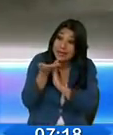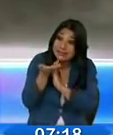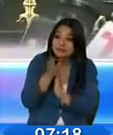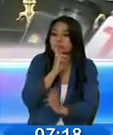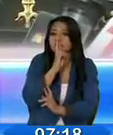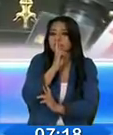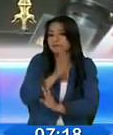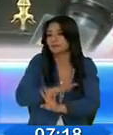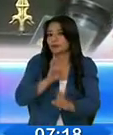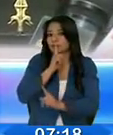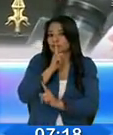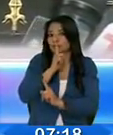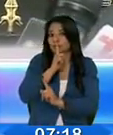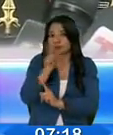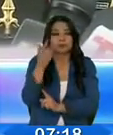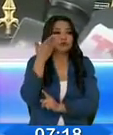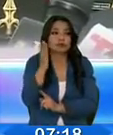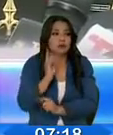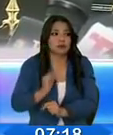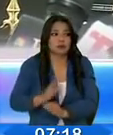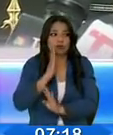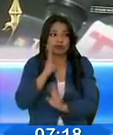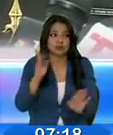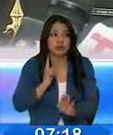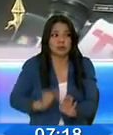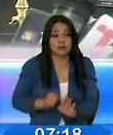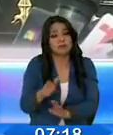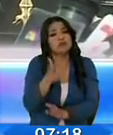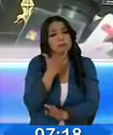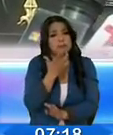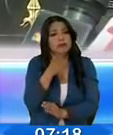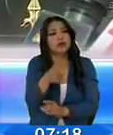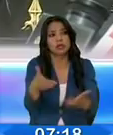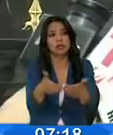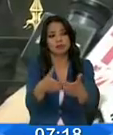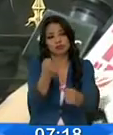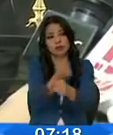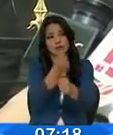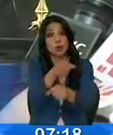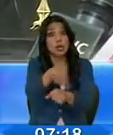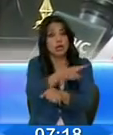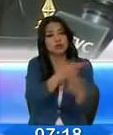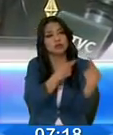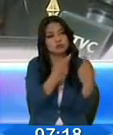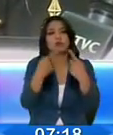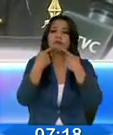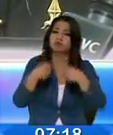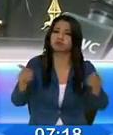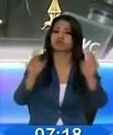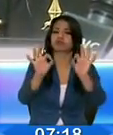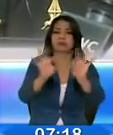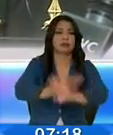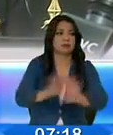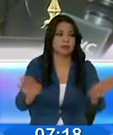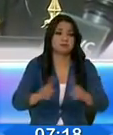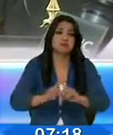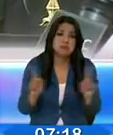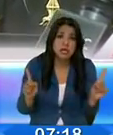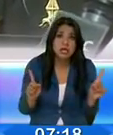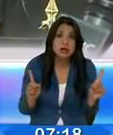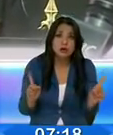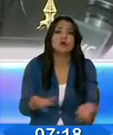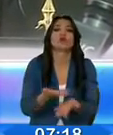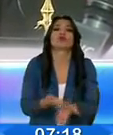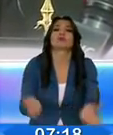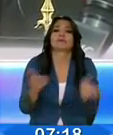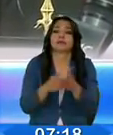evitaron responder. No tengo el detalle, yo prefiero que el equipo de trabajo que está manejando los temas lo anuncie oportunamente, pero de nuevo, el